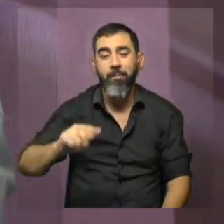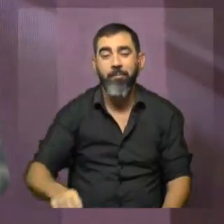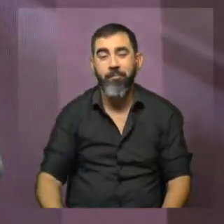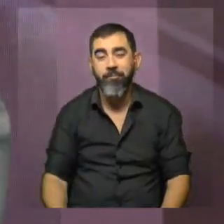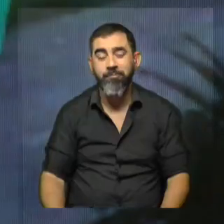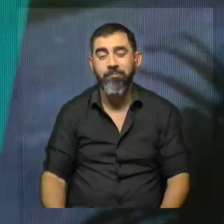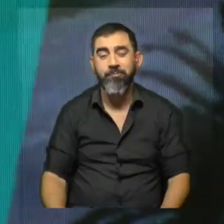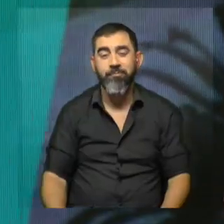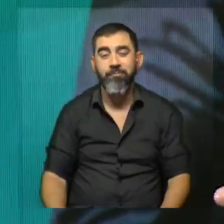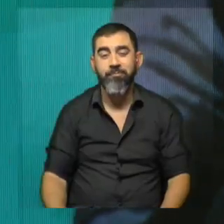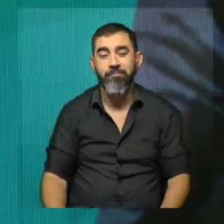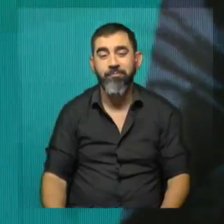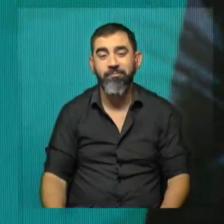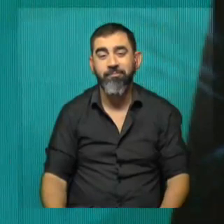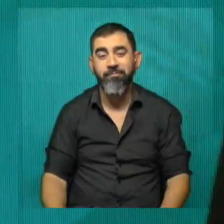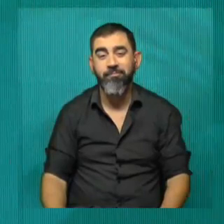Bueno.